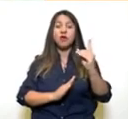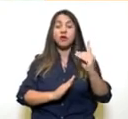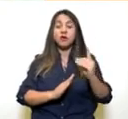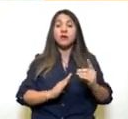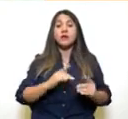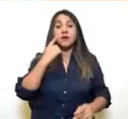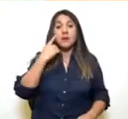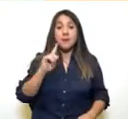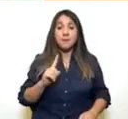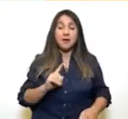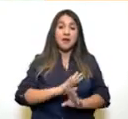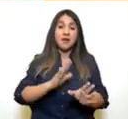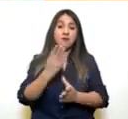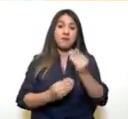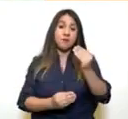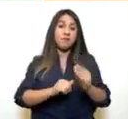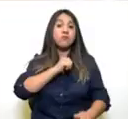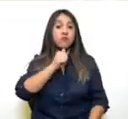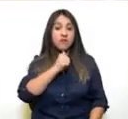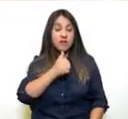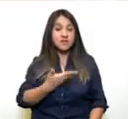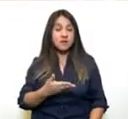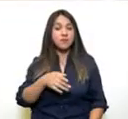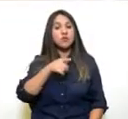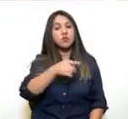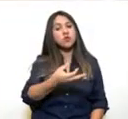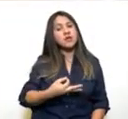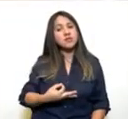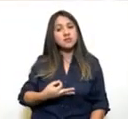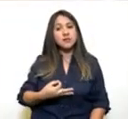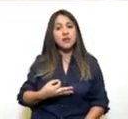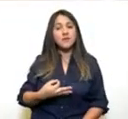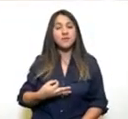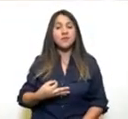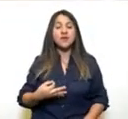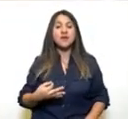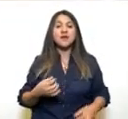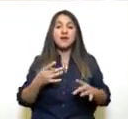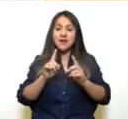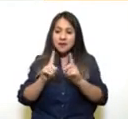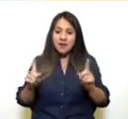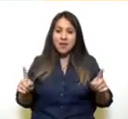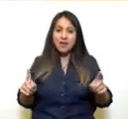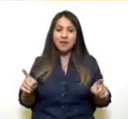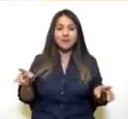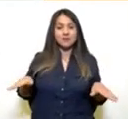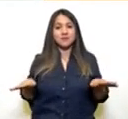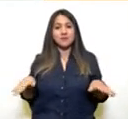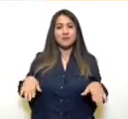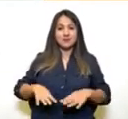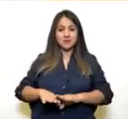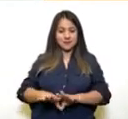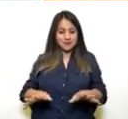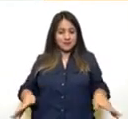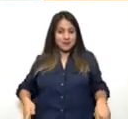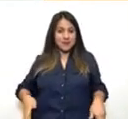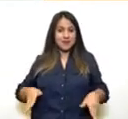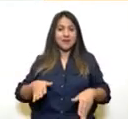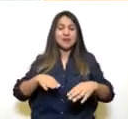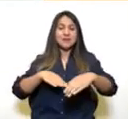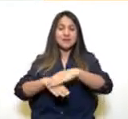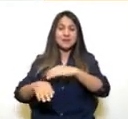para salir de la pobreza y usted decía que en cada zapatilla en cada tutu hay un esfuerzo de seguir